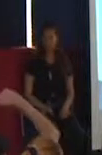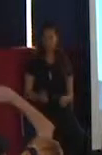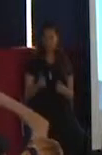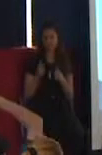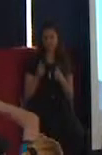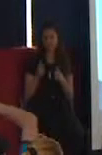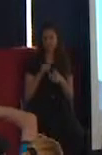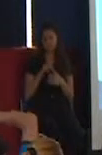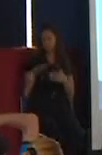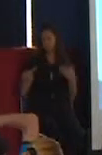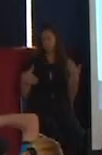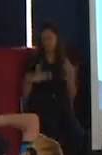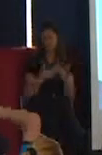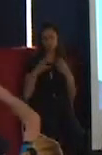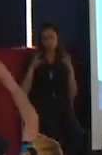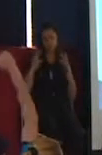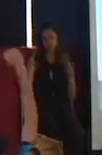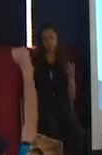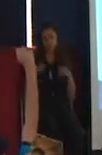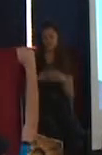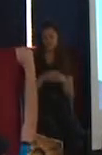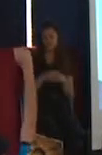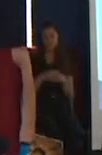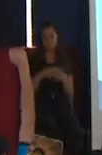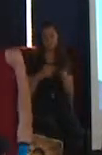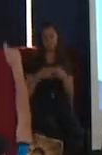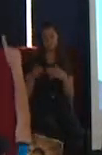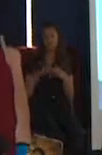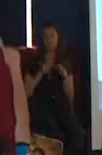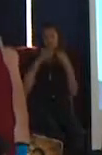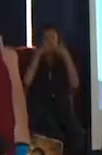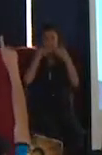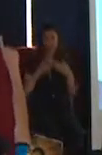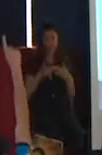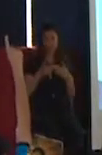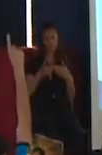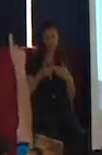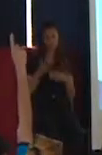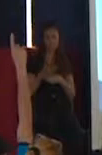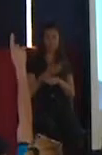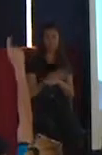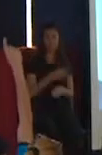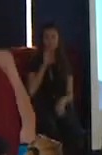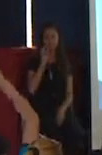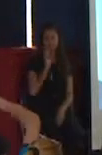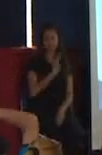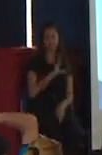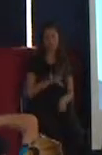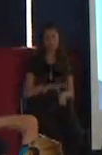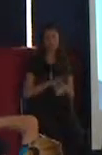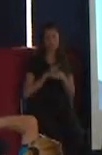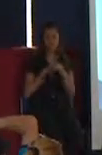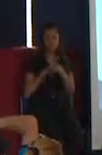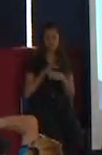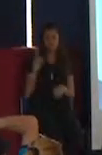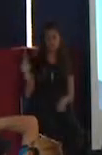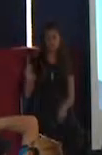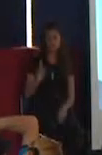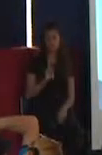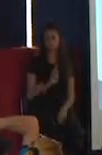Supercalificada en toda la materia, ¿sí? Independientemente de su discapacidad, veíamos un doctor y es una persona